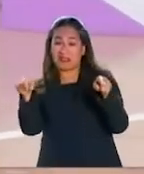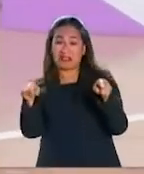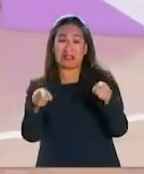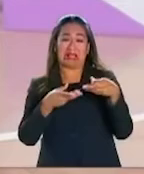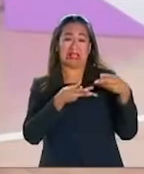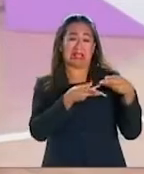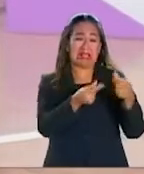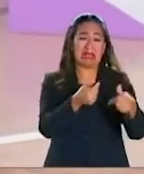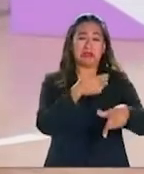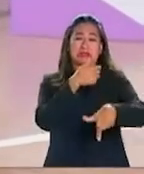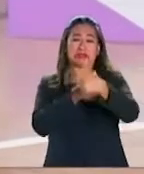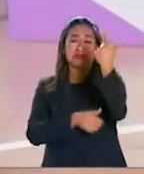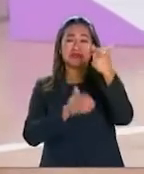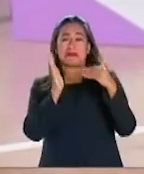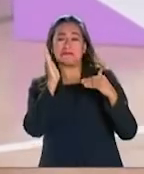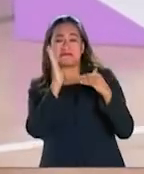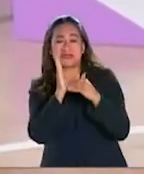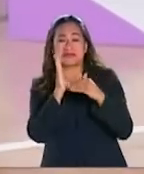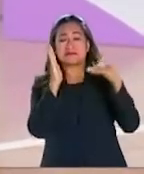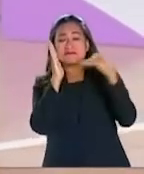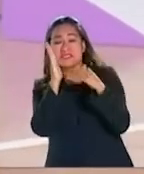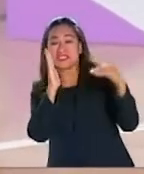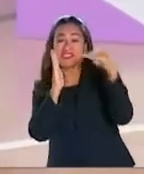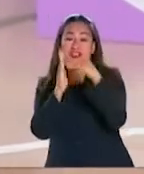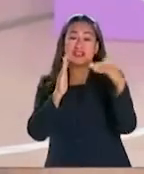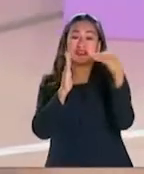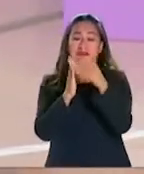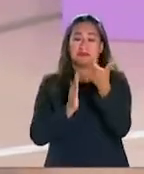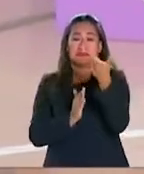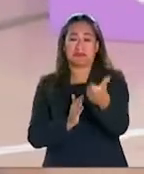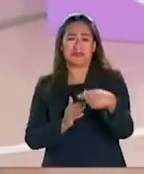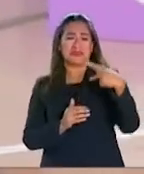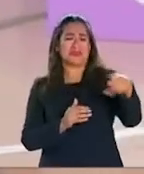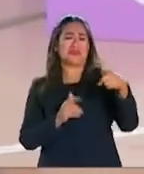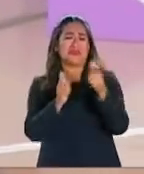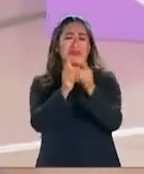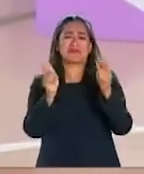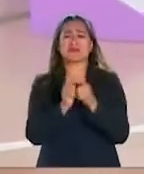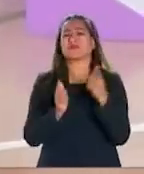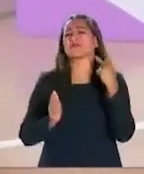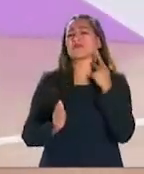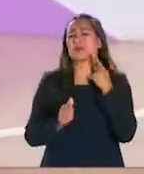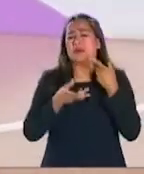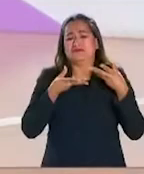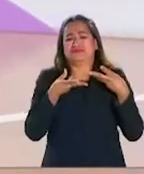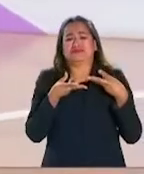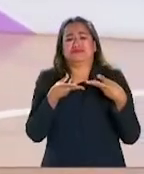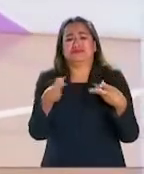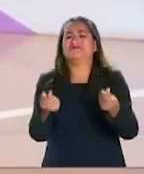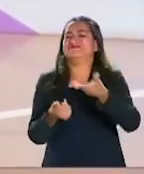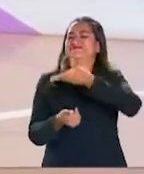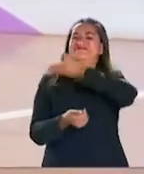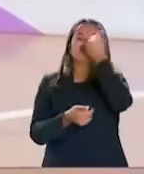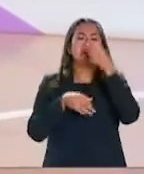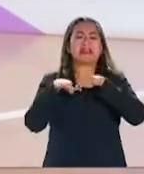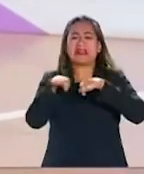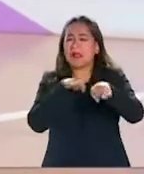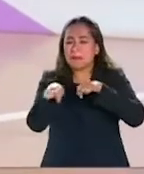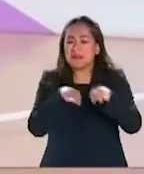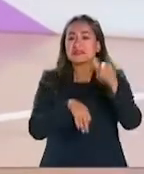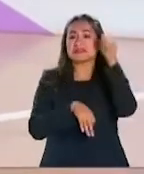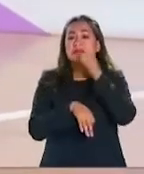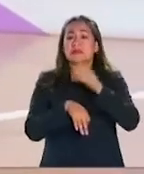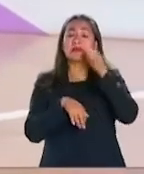no es a través del asistencialismo como México saldrá de la pobreza, por lo que llamó a votar por él. El candidato